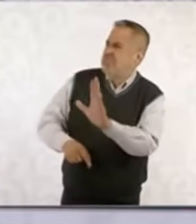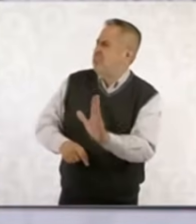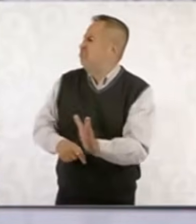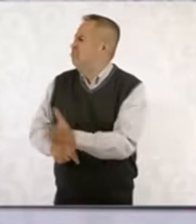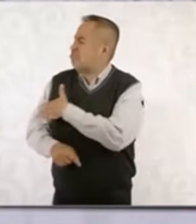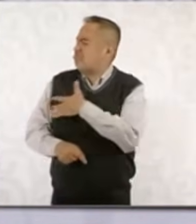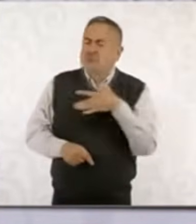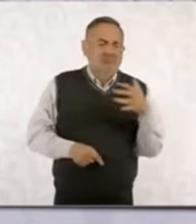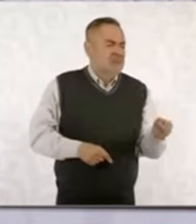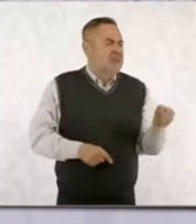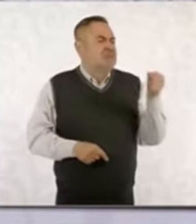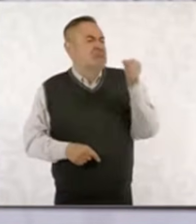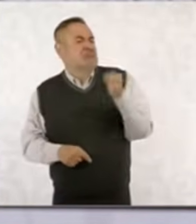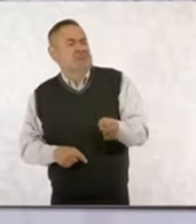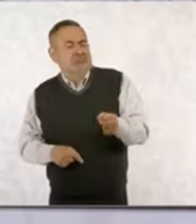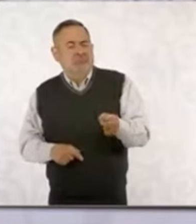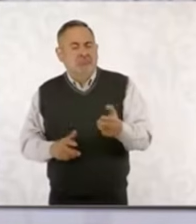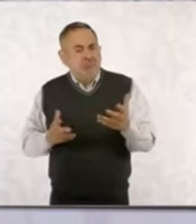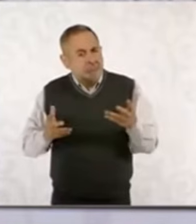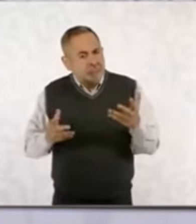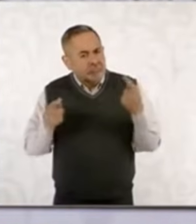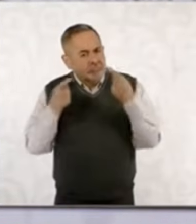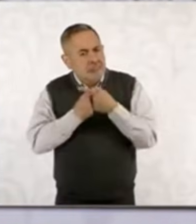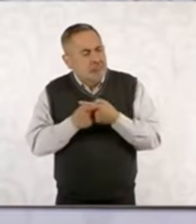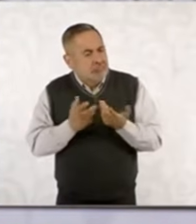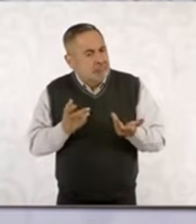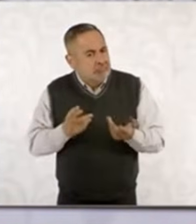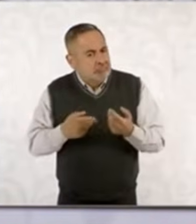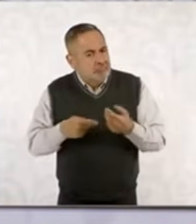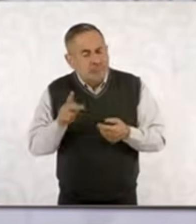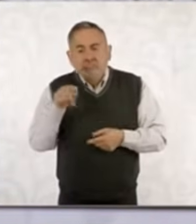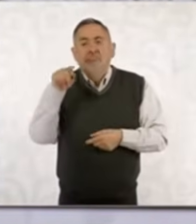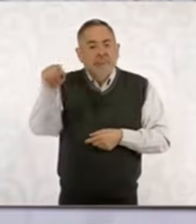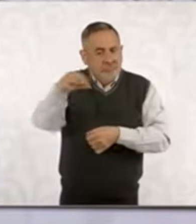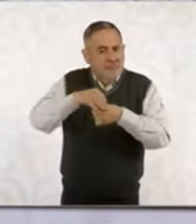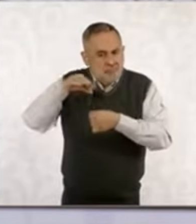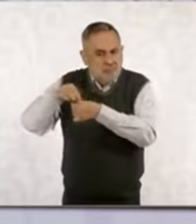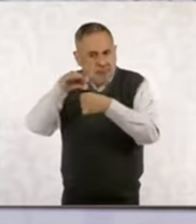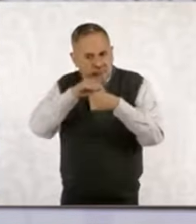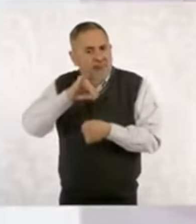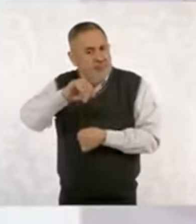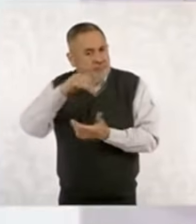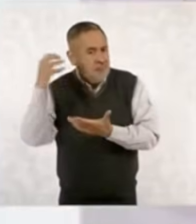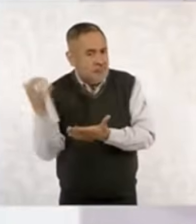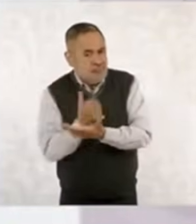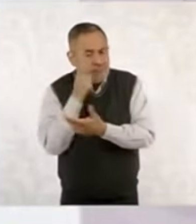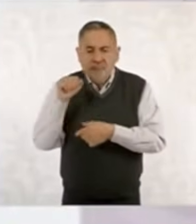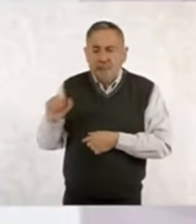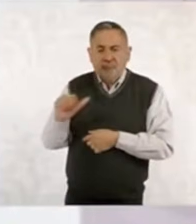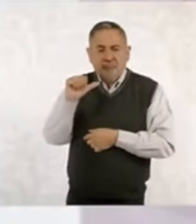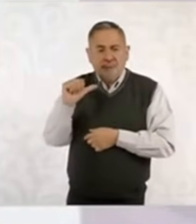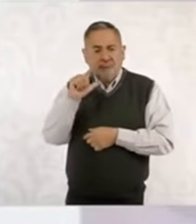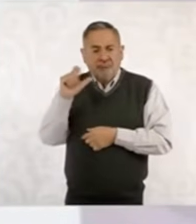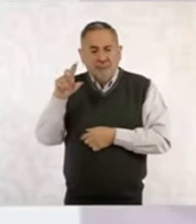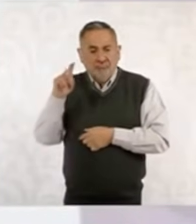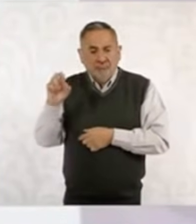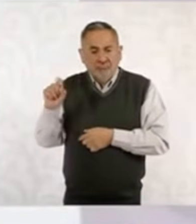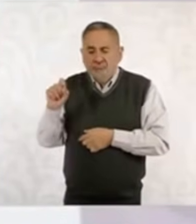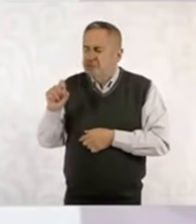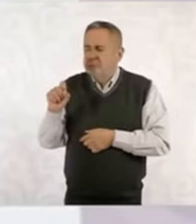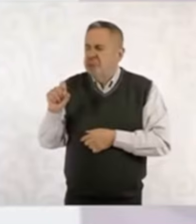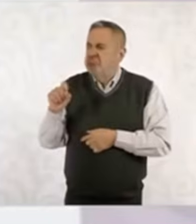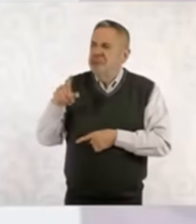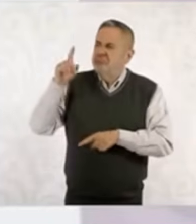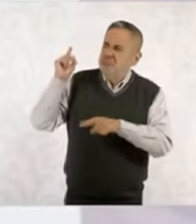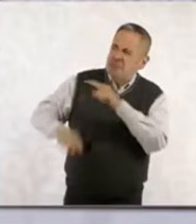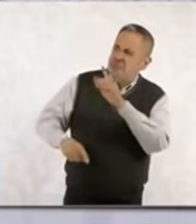Primer problema, porque el gobierno de Allende había sido elegido democráticamente por el pueblo chileno. Viene un golpe